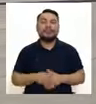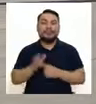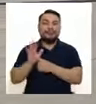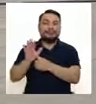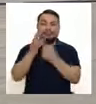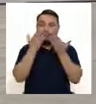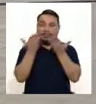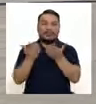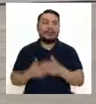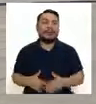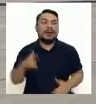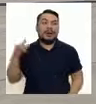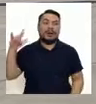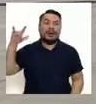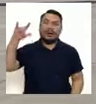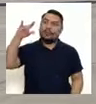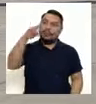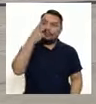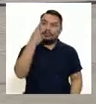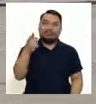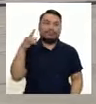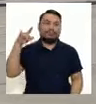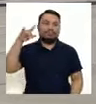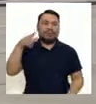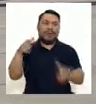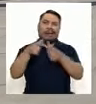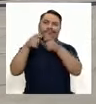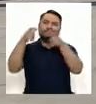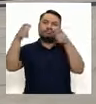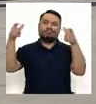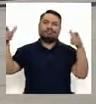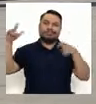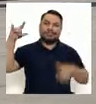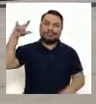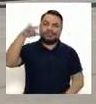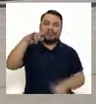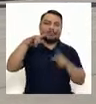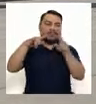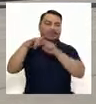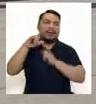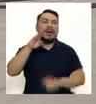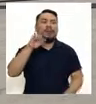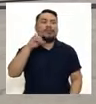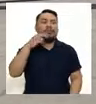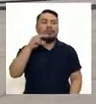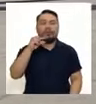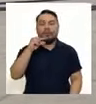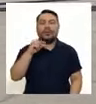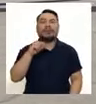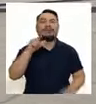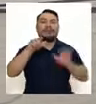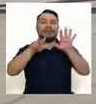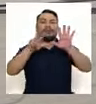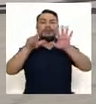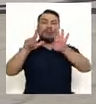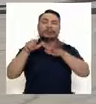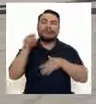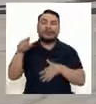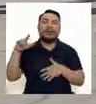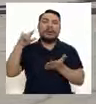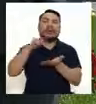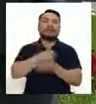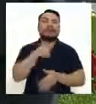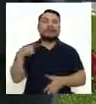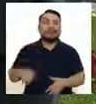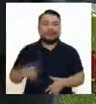IRTP. Vemos este tremendo avión, un Boeing 787 de la República Popular China.